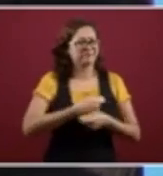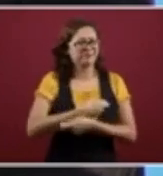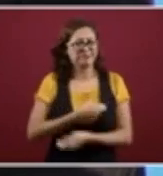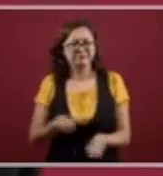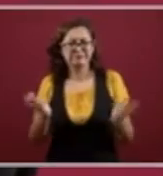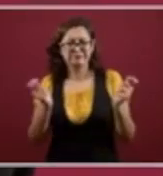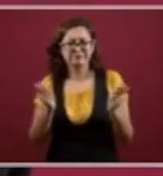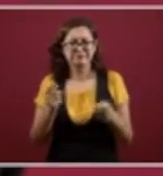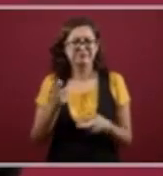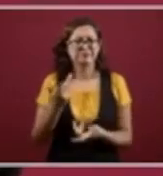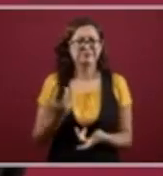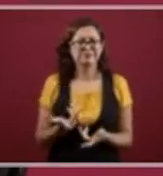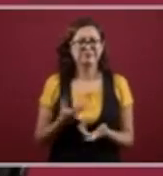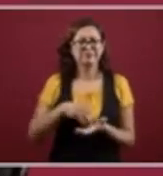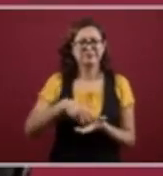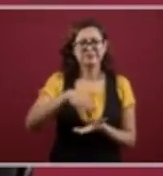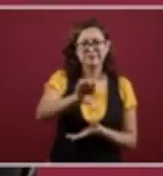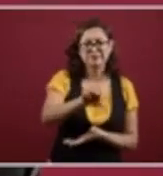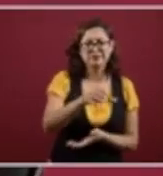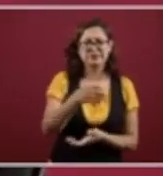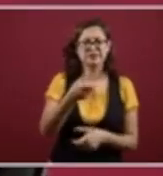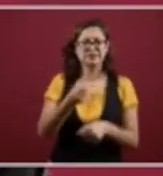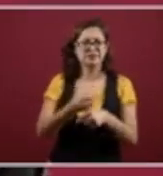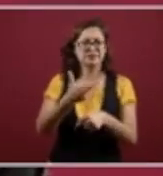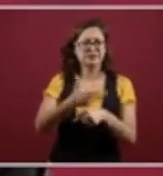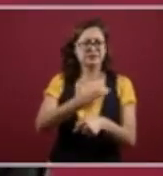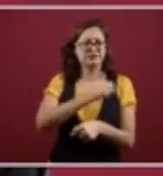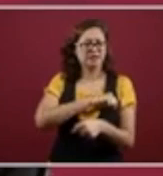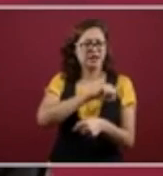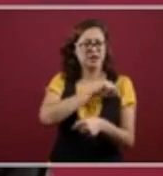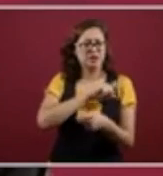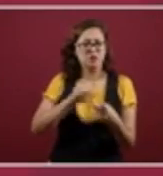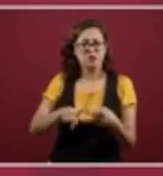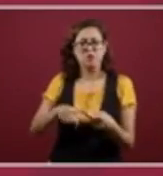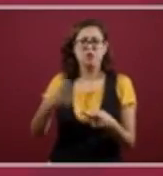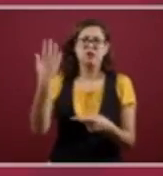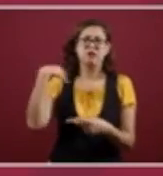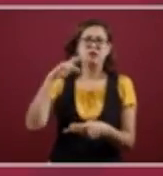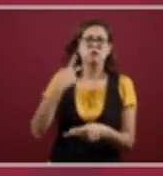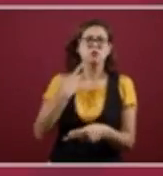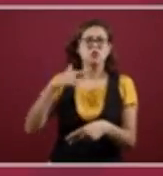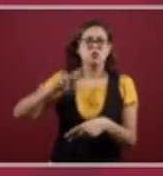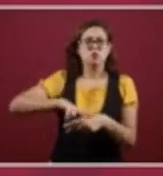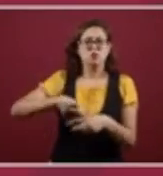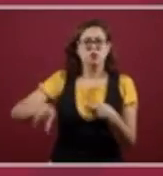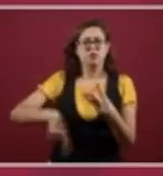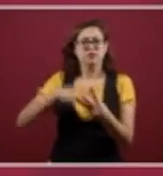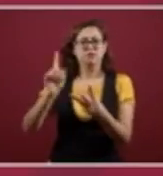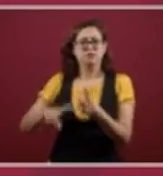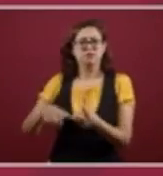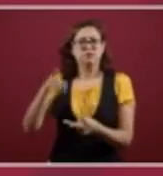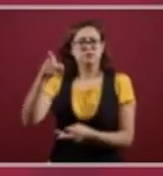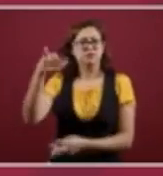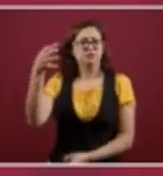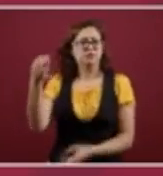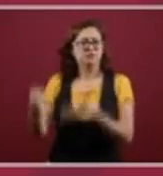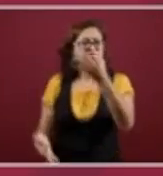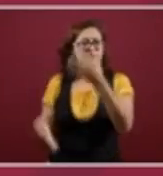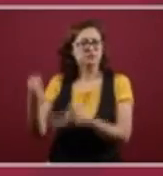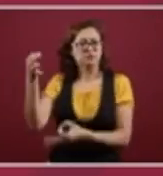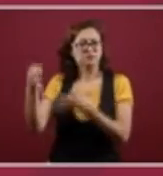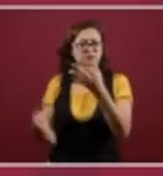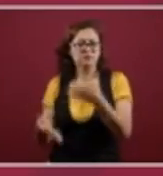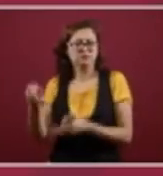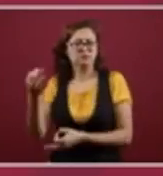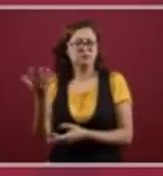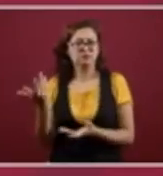a la Secretaría de Salud, a la Procuraduría de entonces y al Poder Judicial.